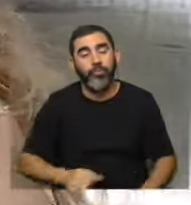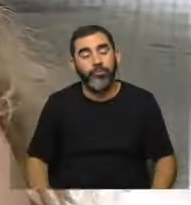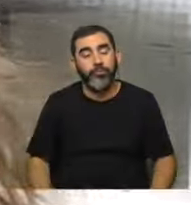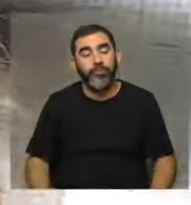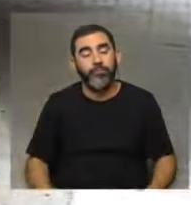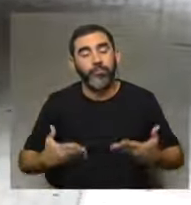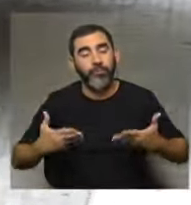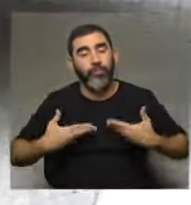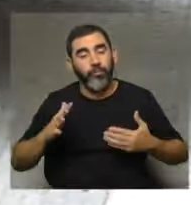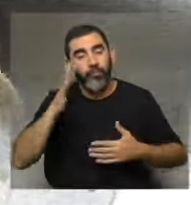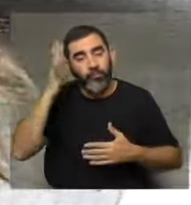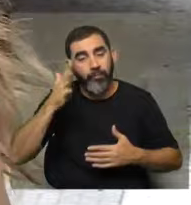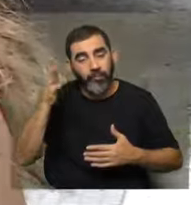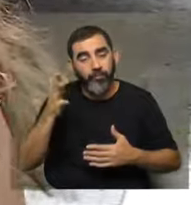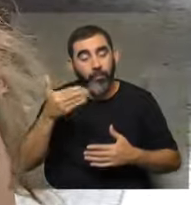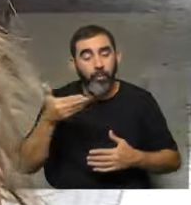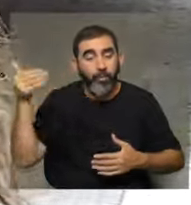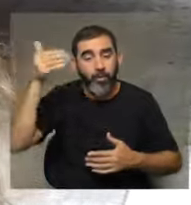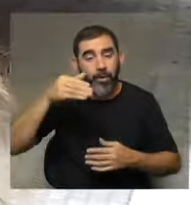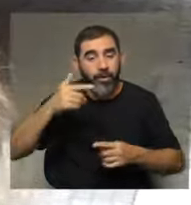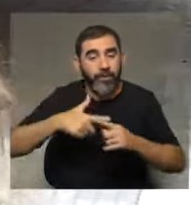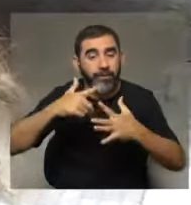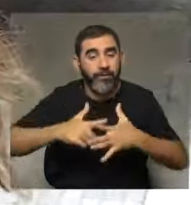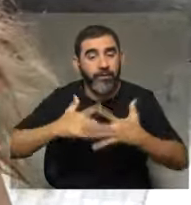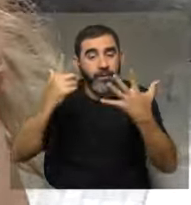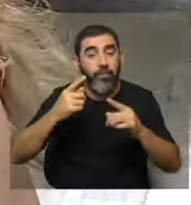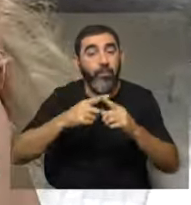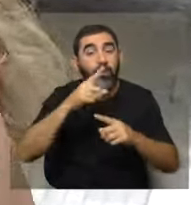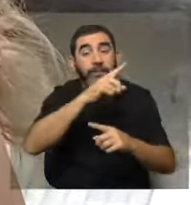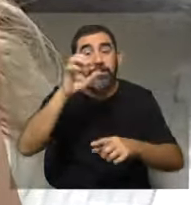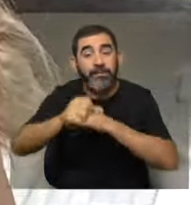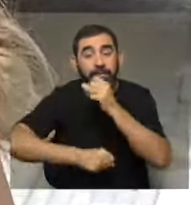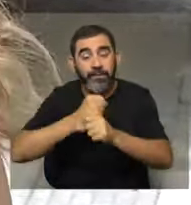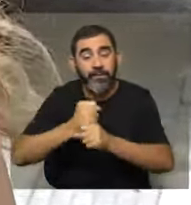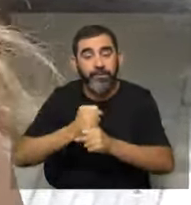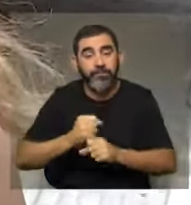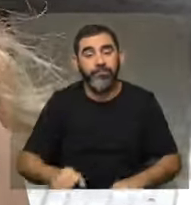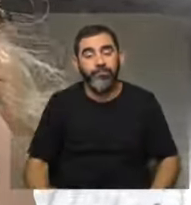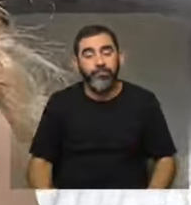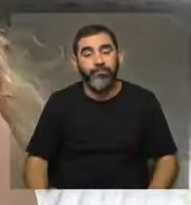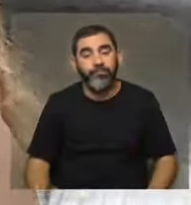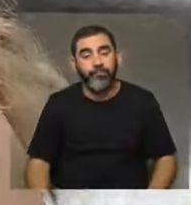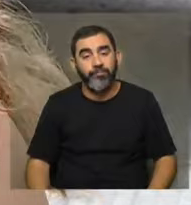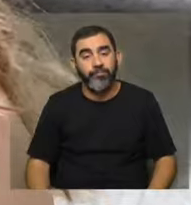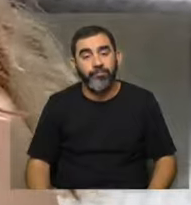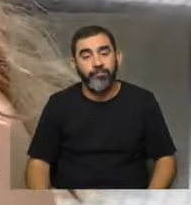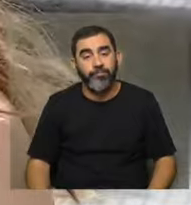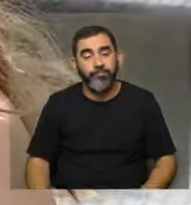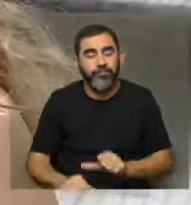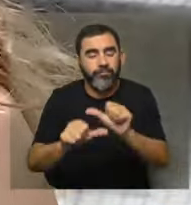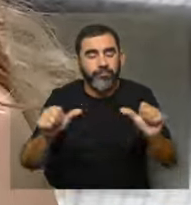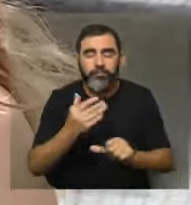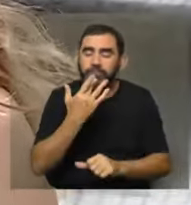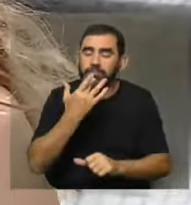contenta me imagino por ser parte de estos festejos que pasan cada 100 años sí totalmente es una movida la verdad